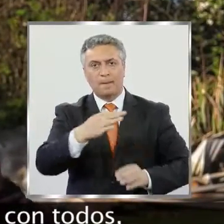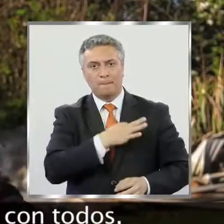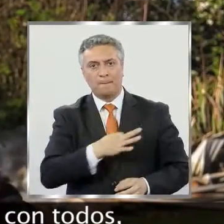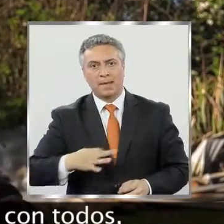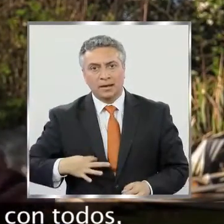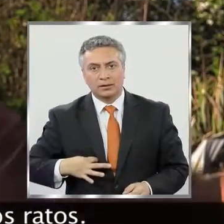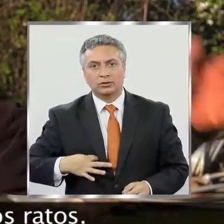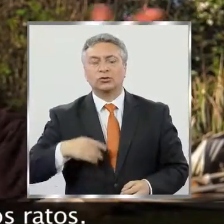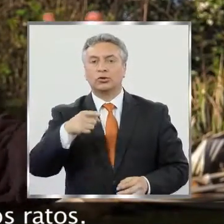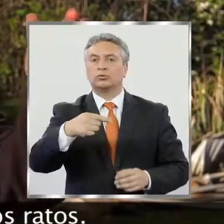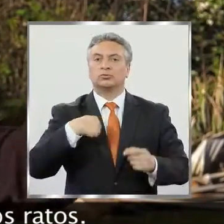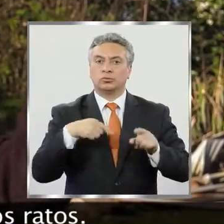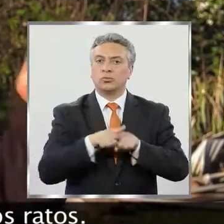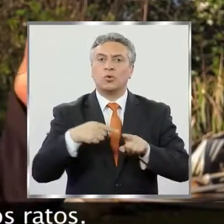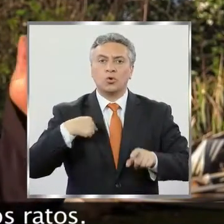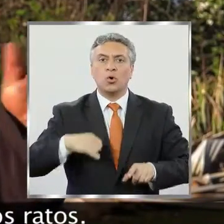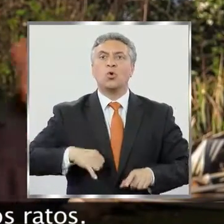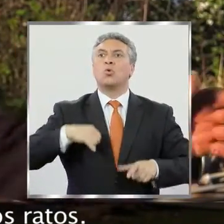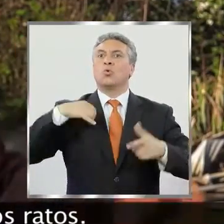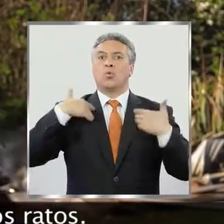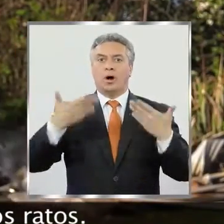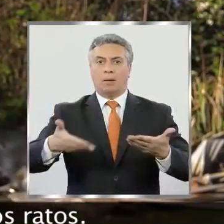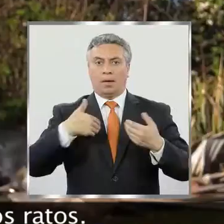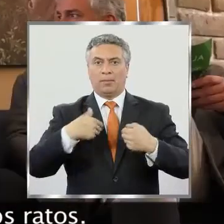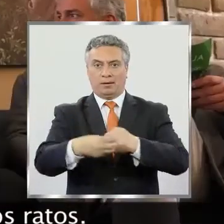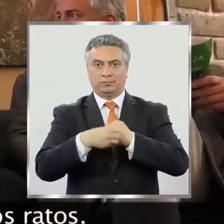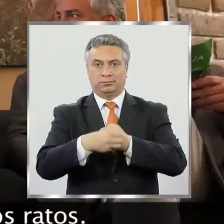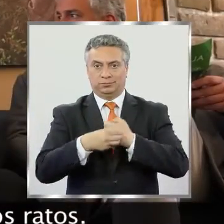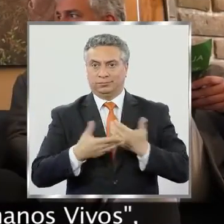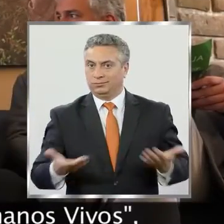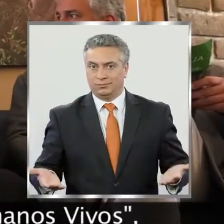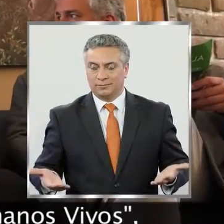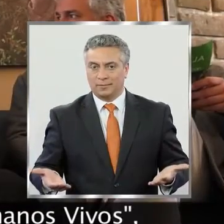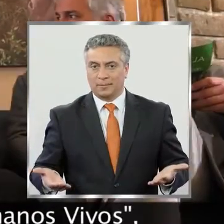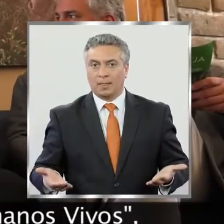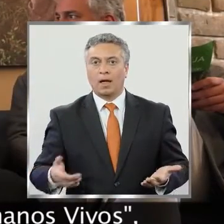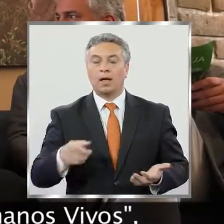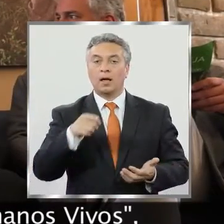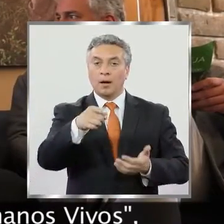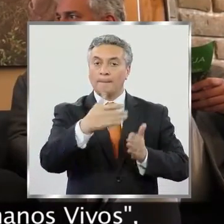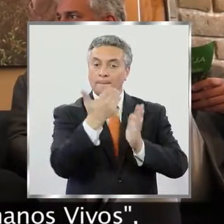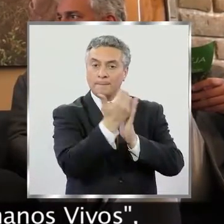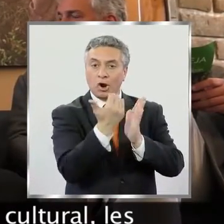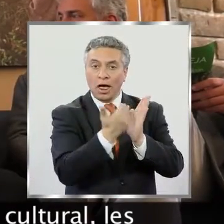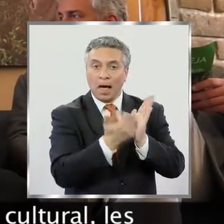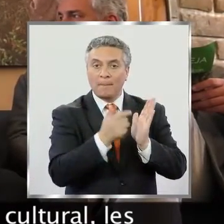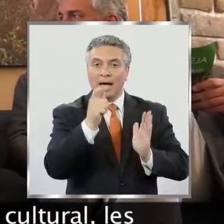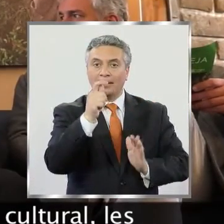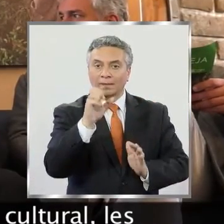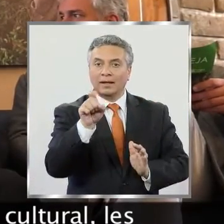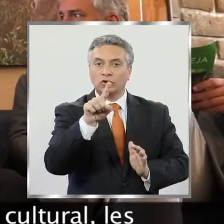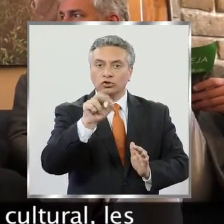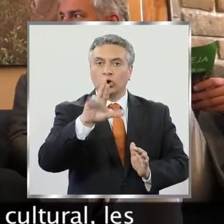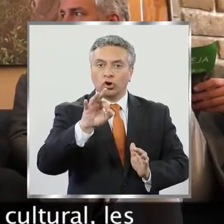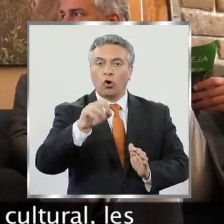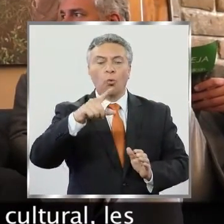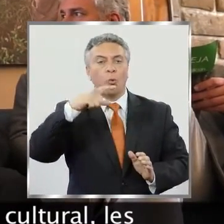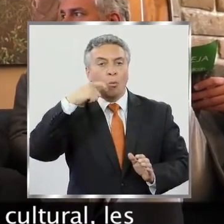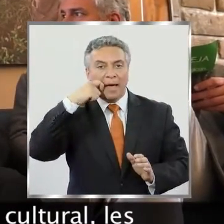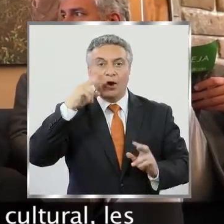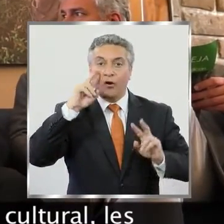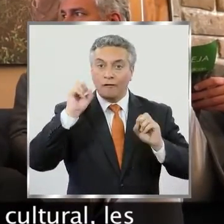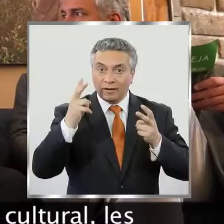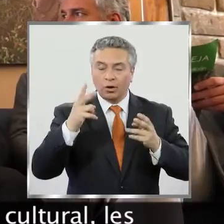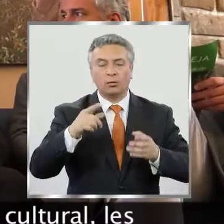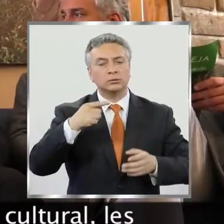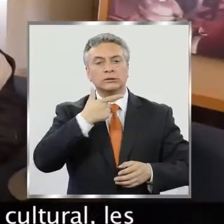todos. Es una gloria para mí estos ratos. El programa de Tesoros Humanos Vivos, que busca preservar el